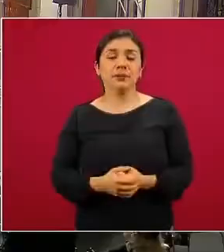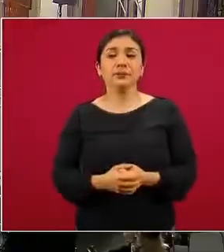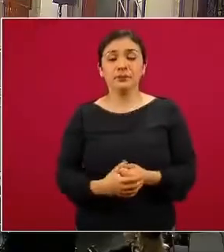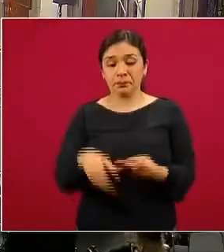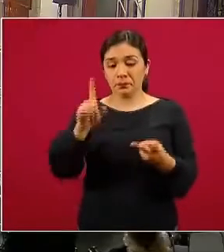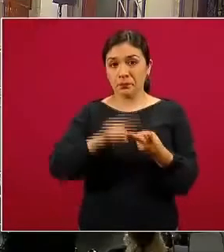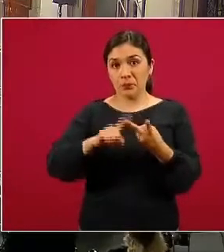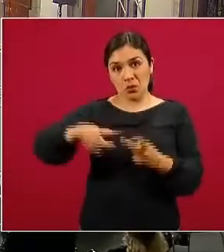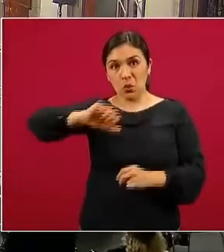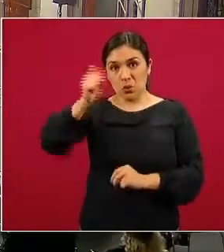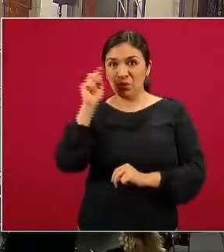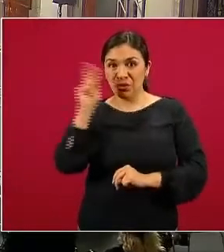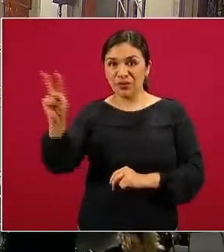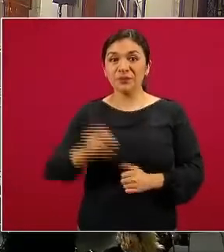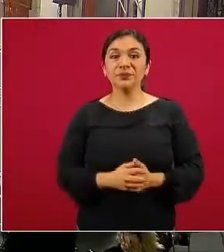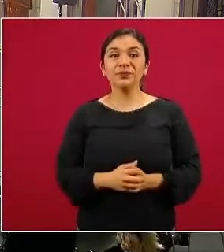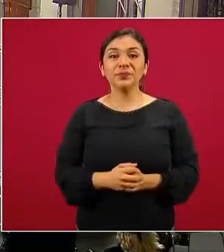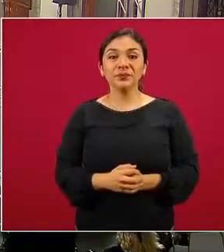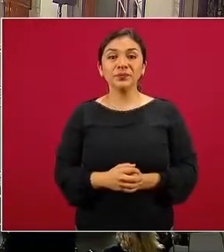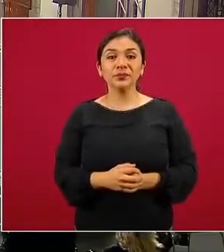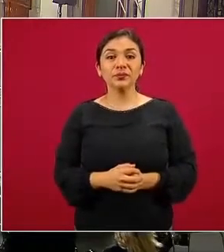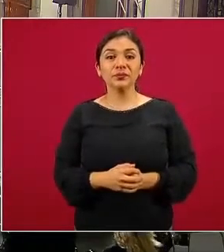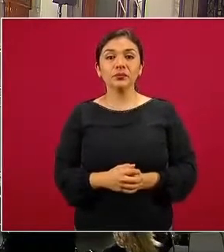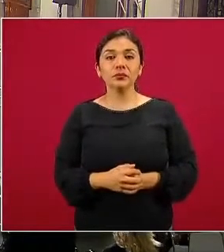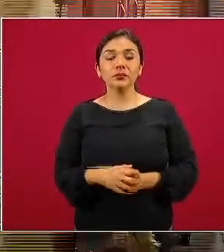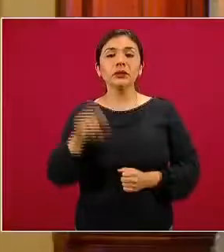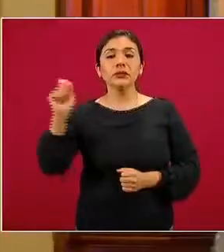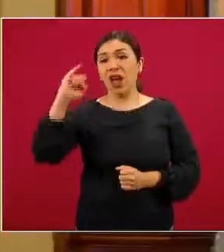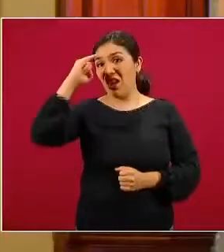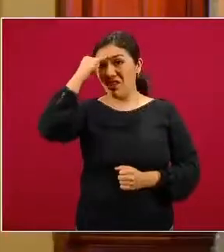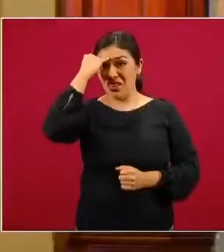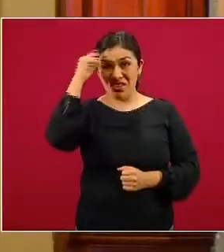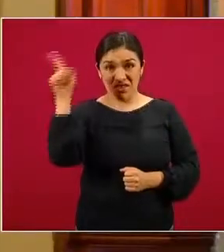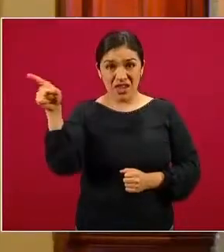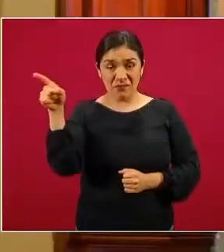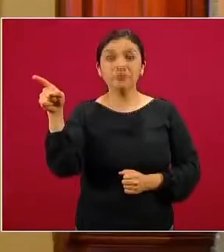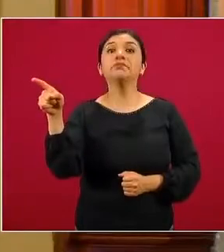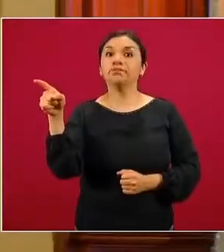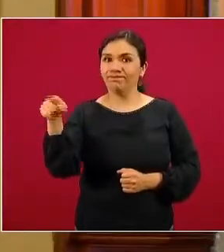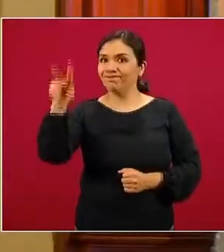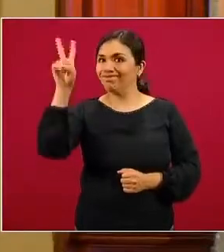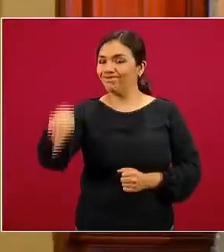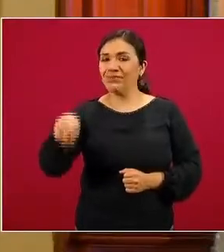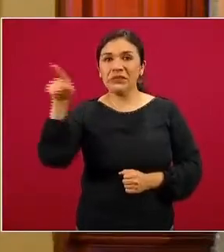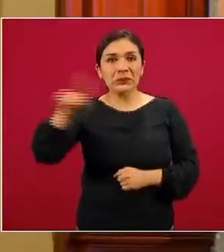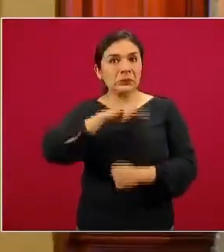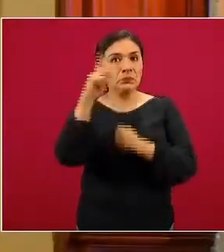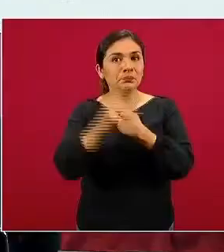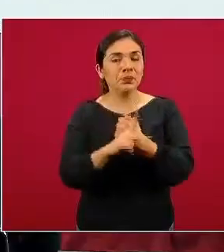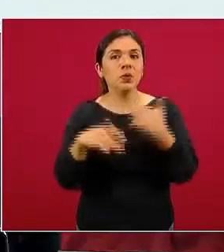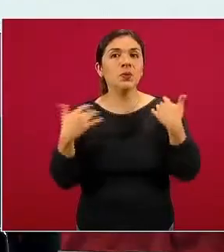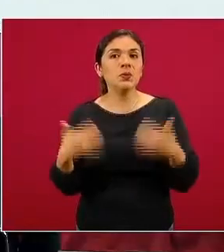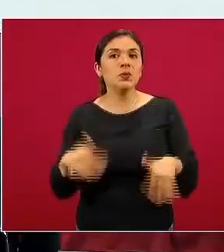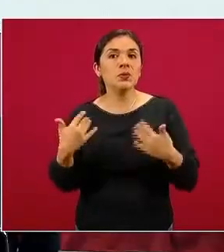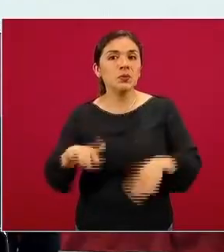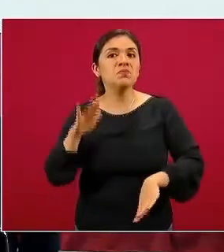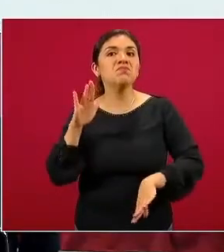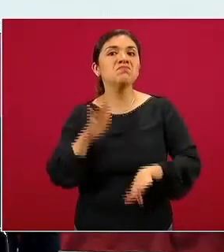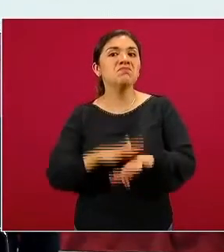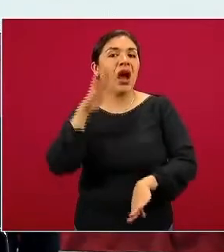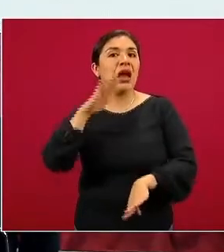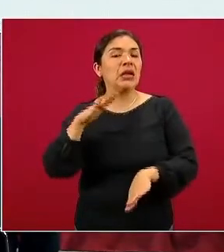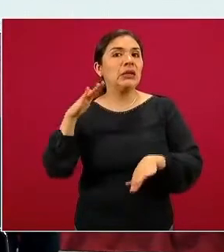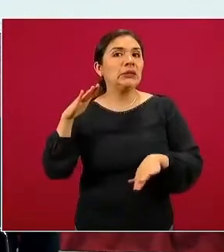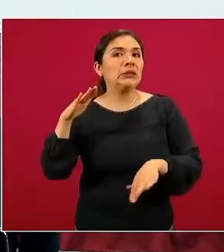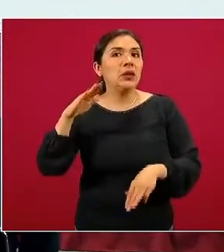el siguiente país. Tenemos la India. La India ha sido definitivamente también un enfoque